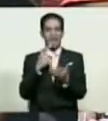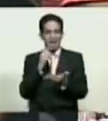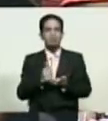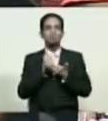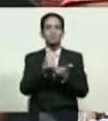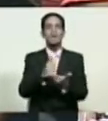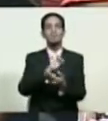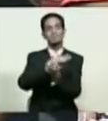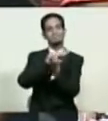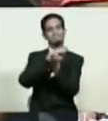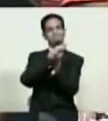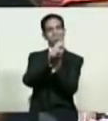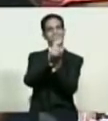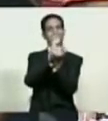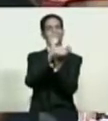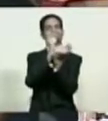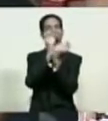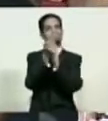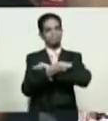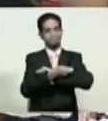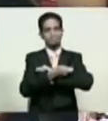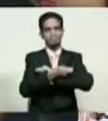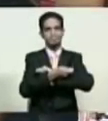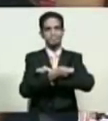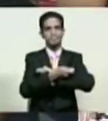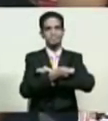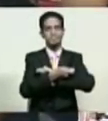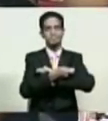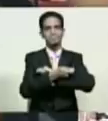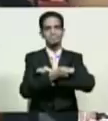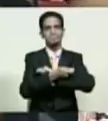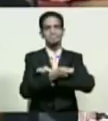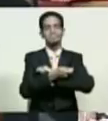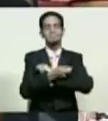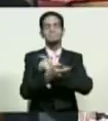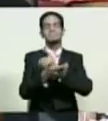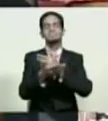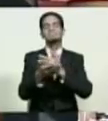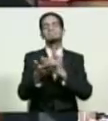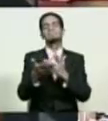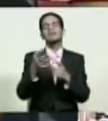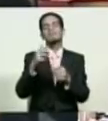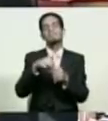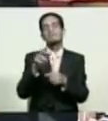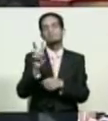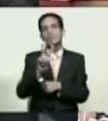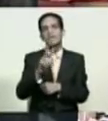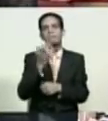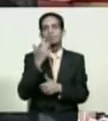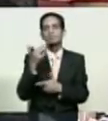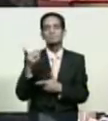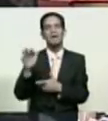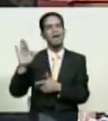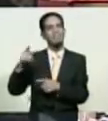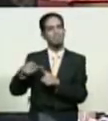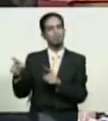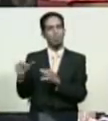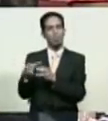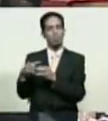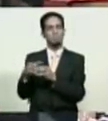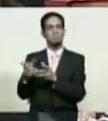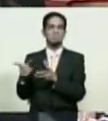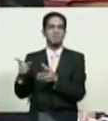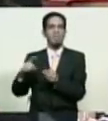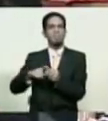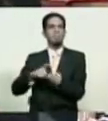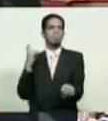más extremistas han quedado completamente desvinculados de la realidad venezolana y quedaron como lo que son, un satélite de la